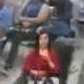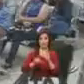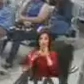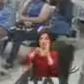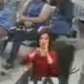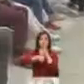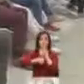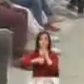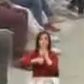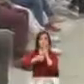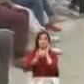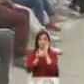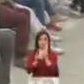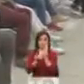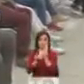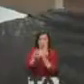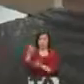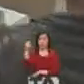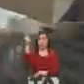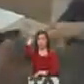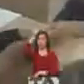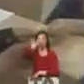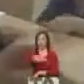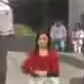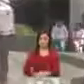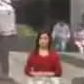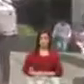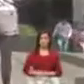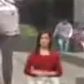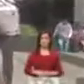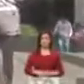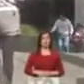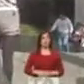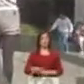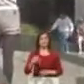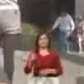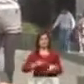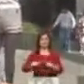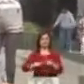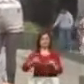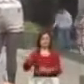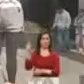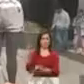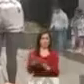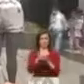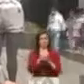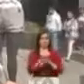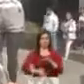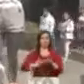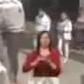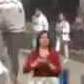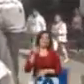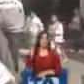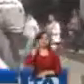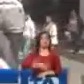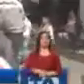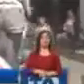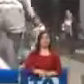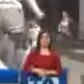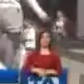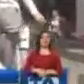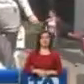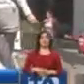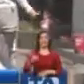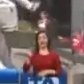la cédula de identidad hoy por hoy es más rápido. Súper ágil, nos ayudaron en todo, rápido, está